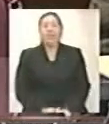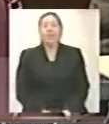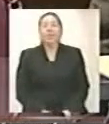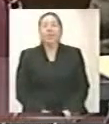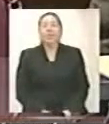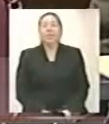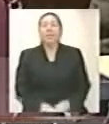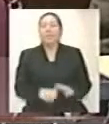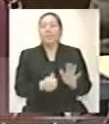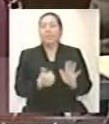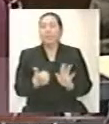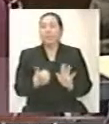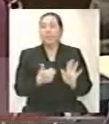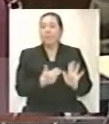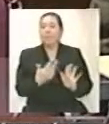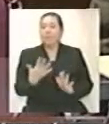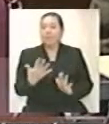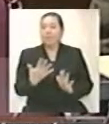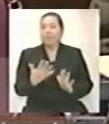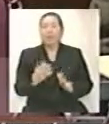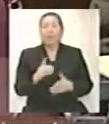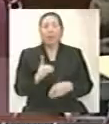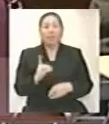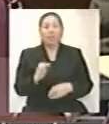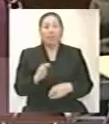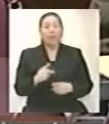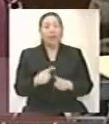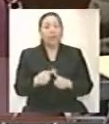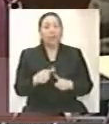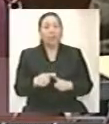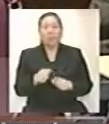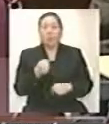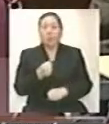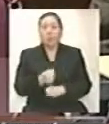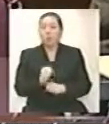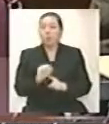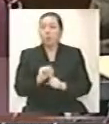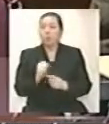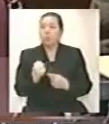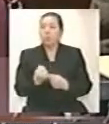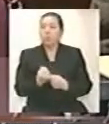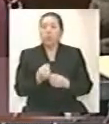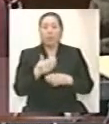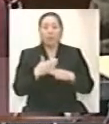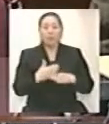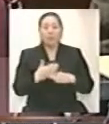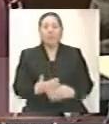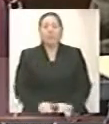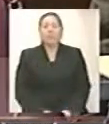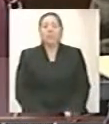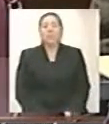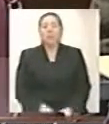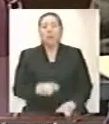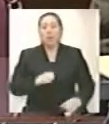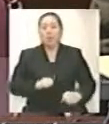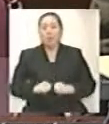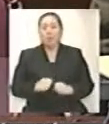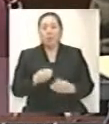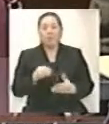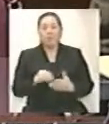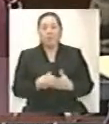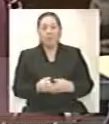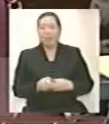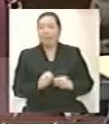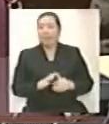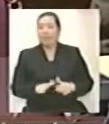del 68 al 75, Dahmer participa en las diversas luchas sociales de oposición. Los movimientos campesinos